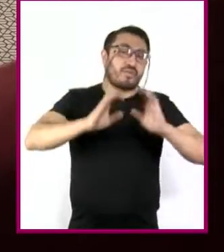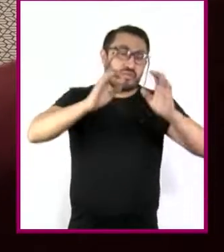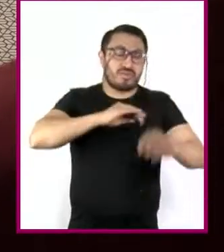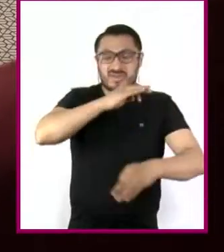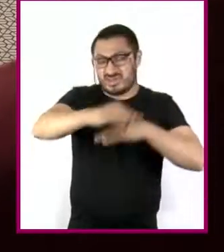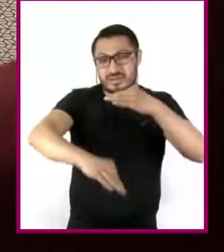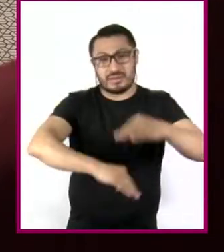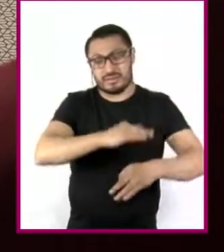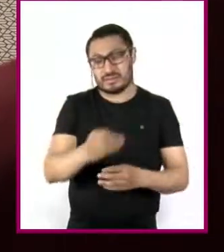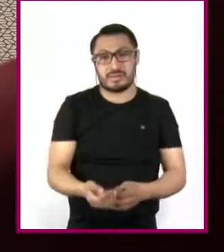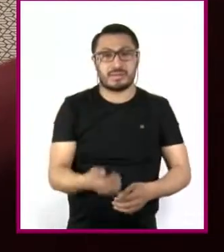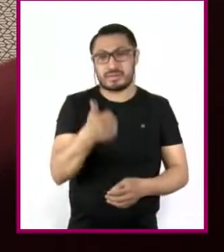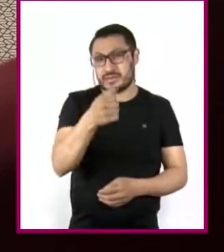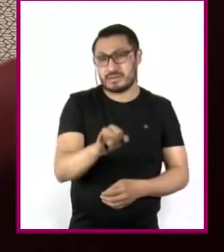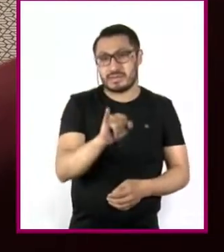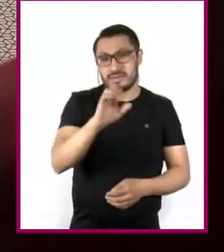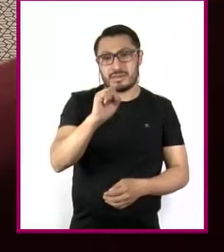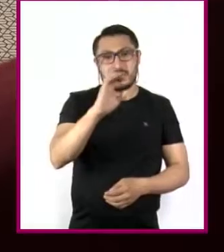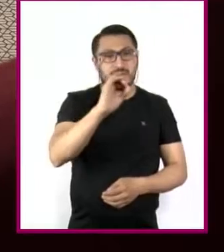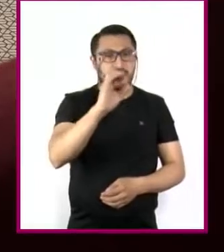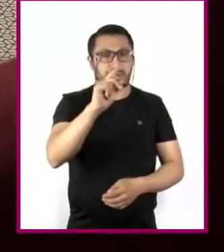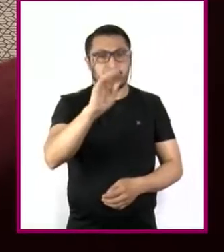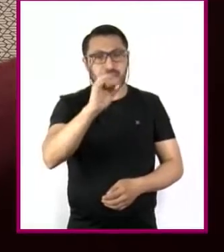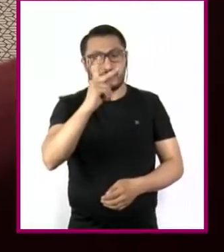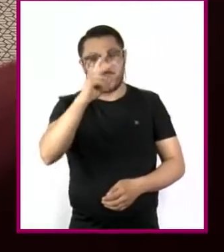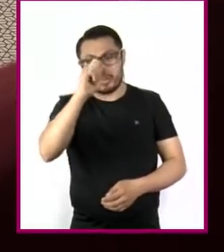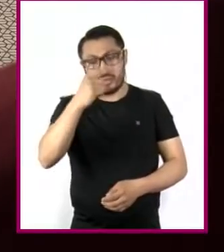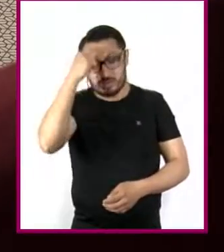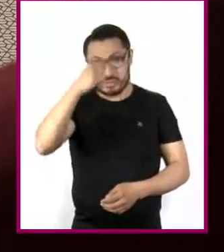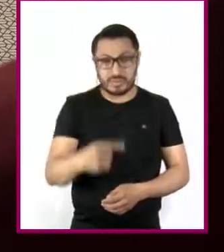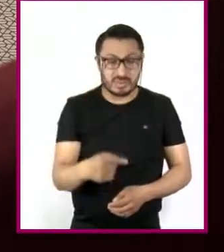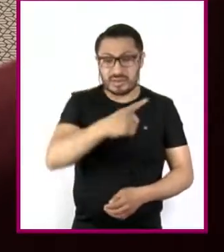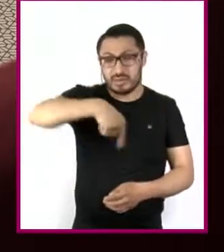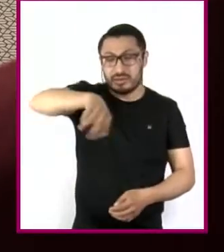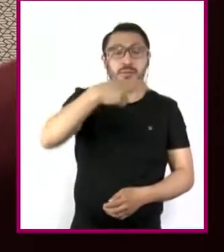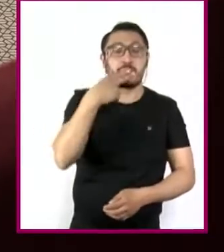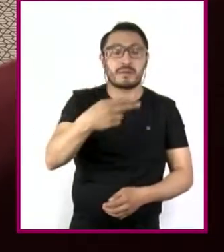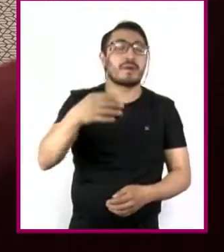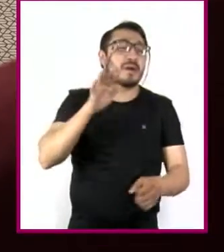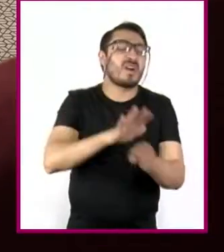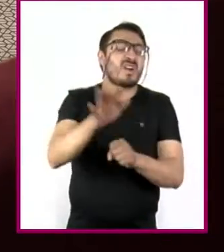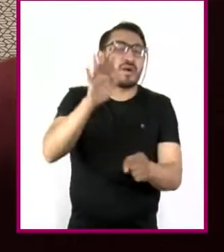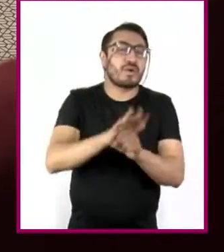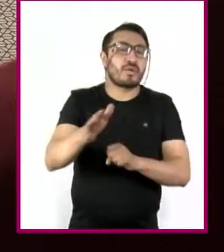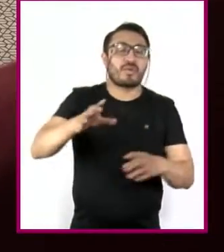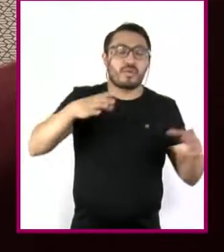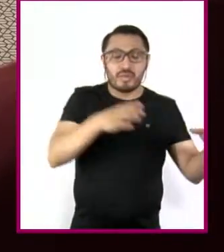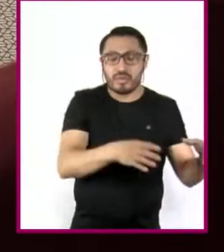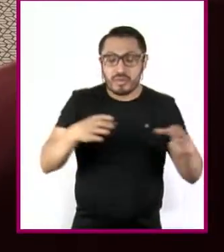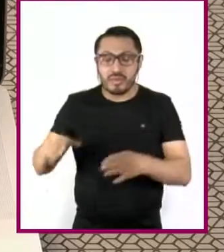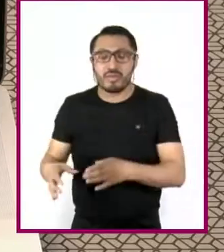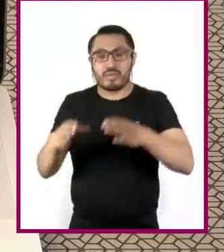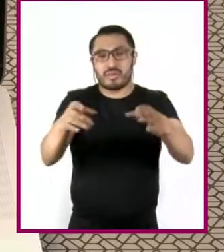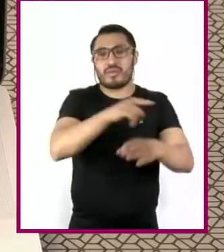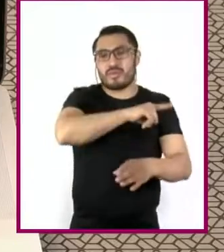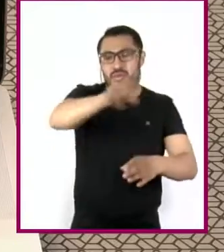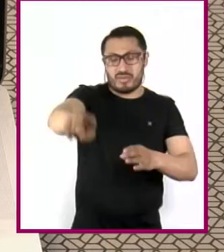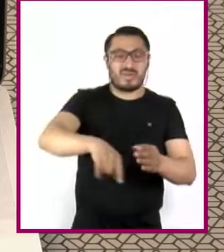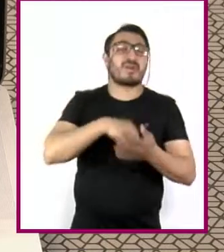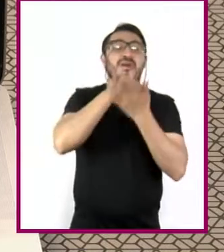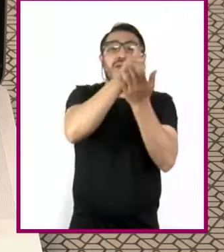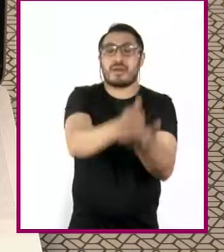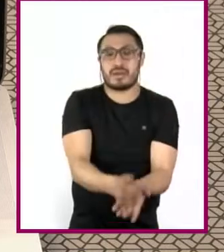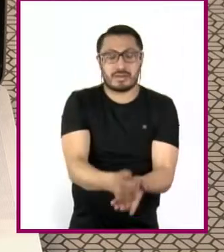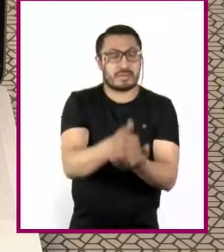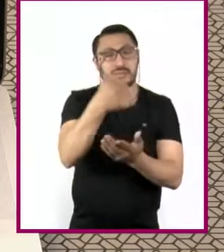a través de los isótopos cosmogénicos, apoyarse para ver en qué área pueden impactar, para